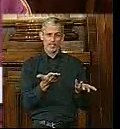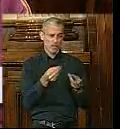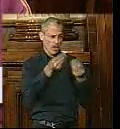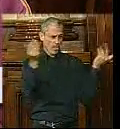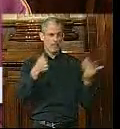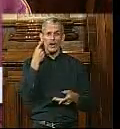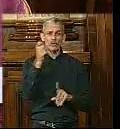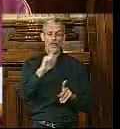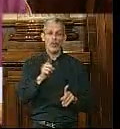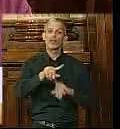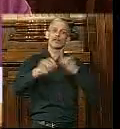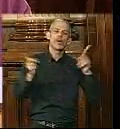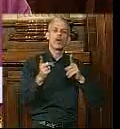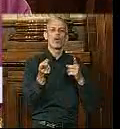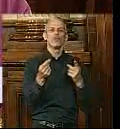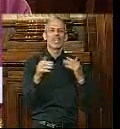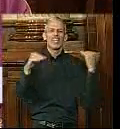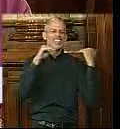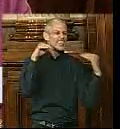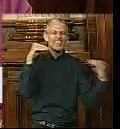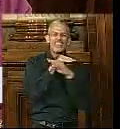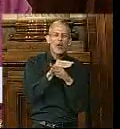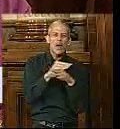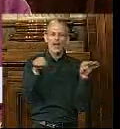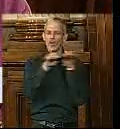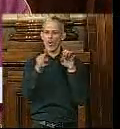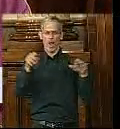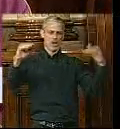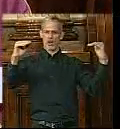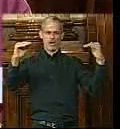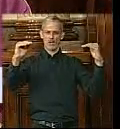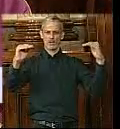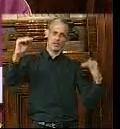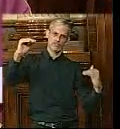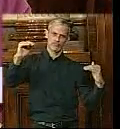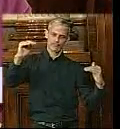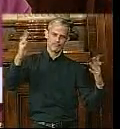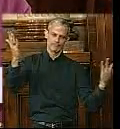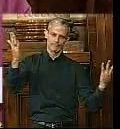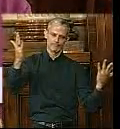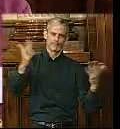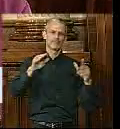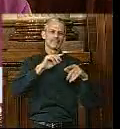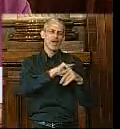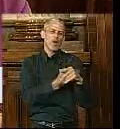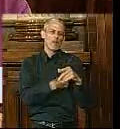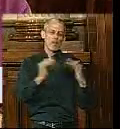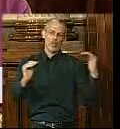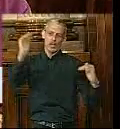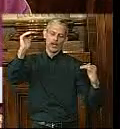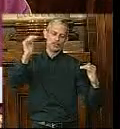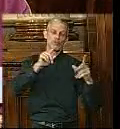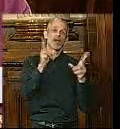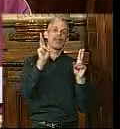desapercibidos, tampoco tienen una lengua común con el otro poderoso, digamos, con el que tiene el poder, se les hace muy difícil